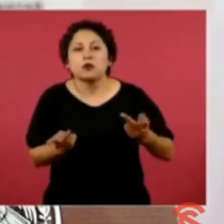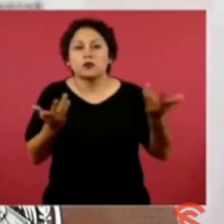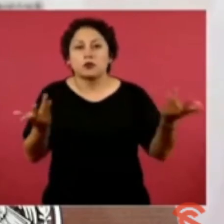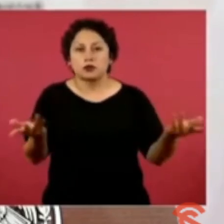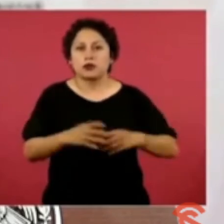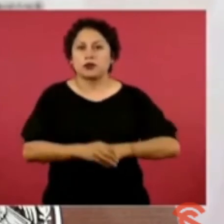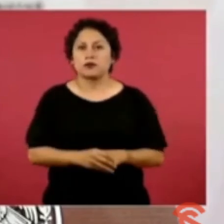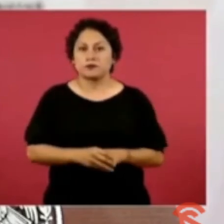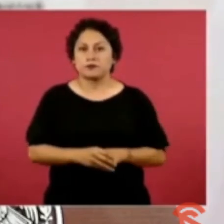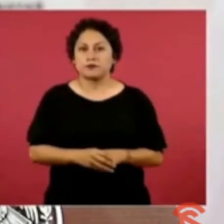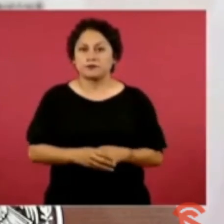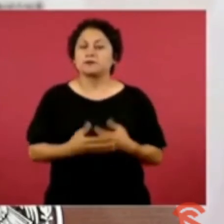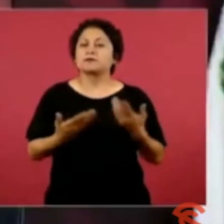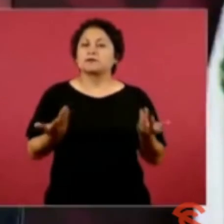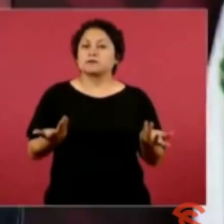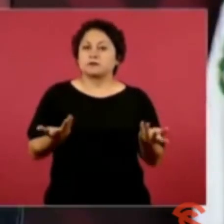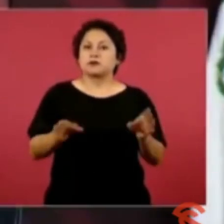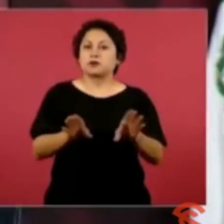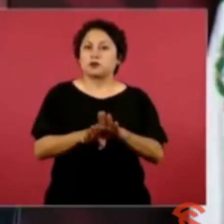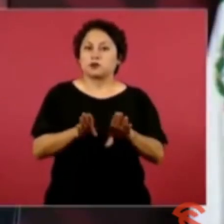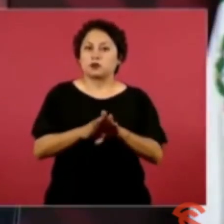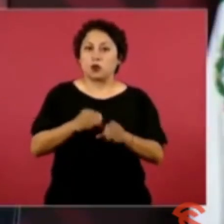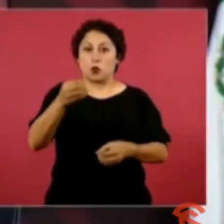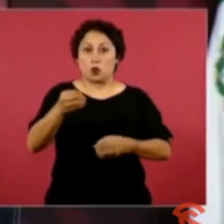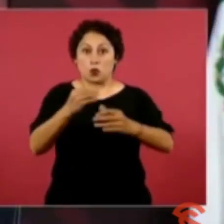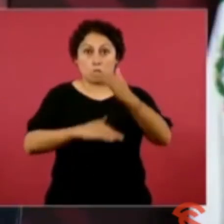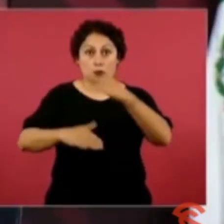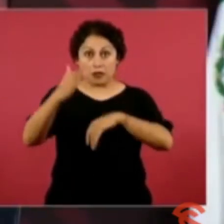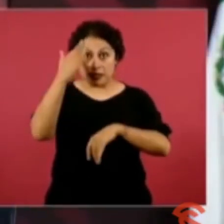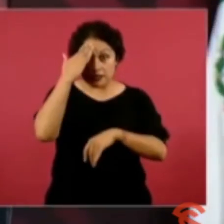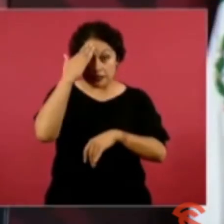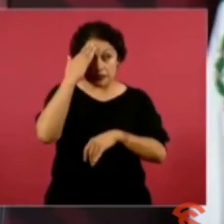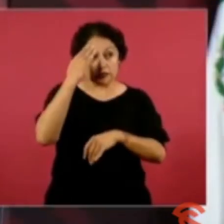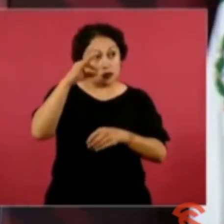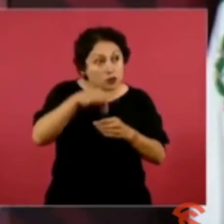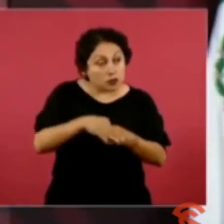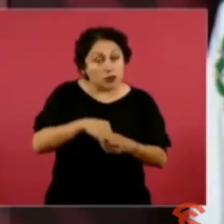elige el pueblo o no? A ver.